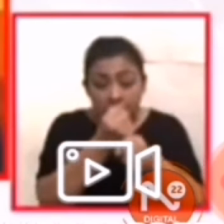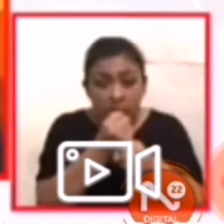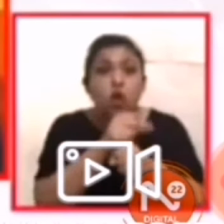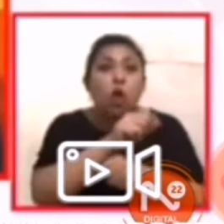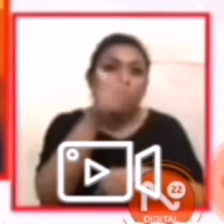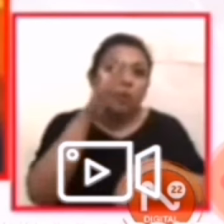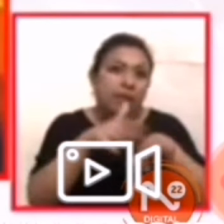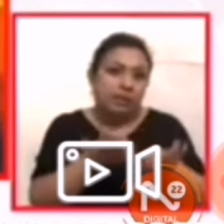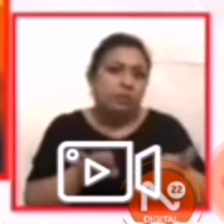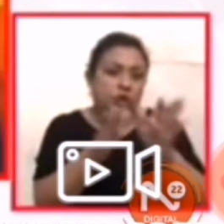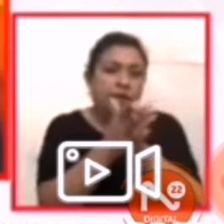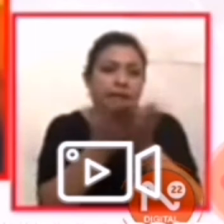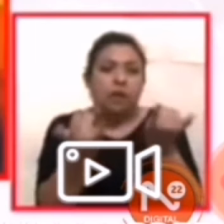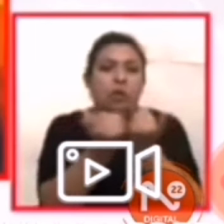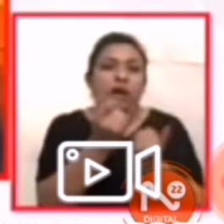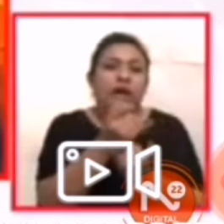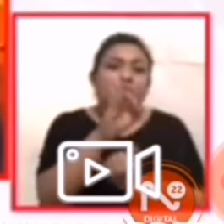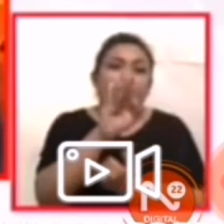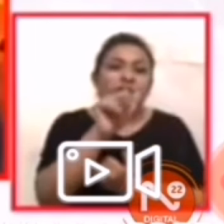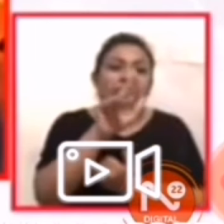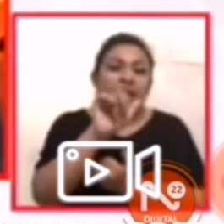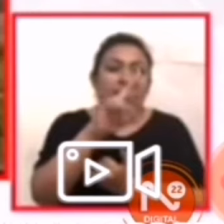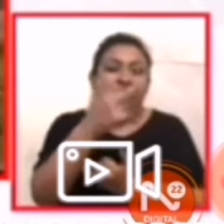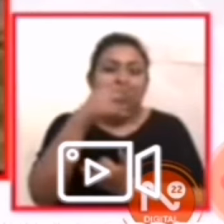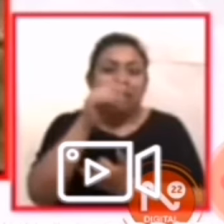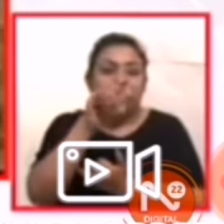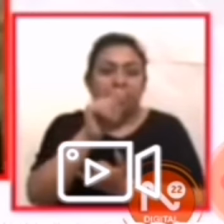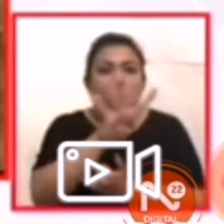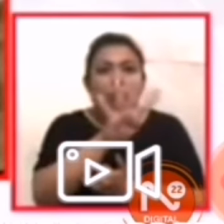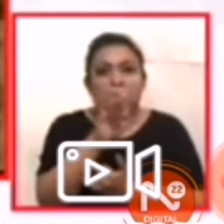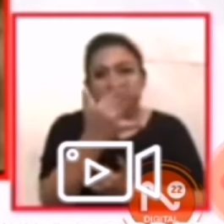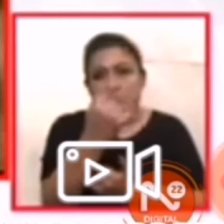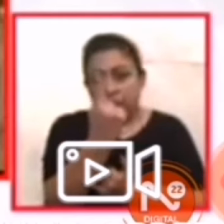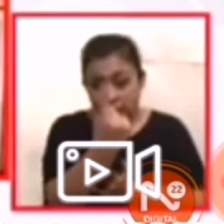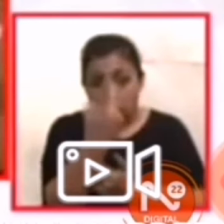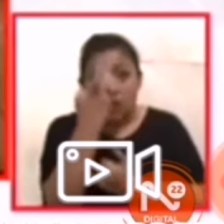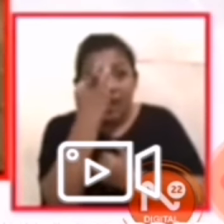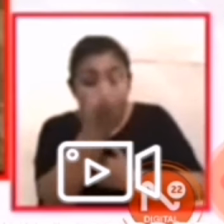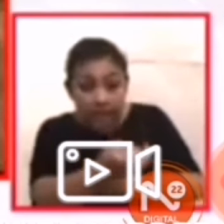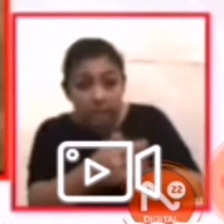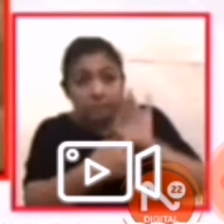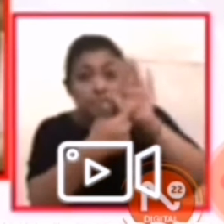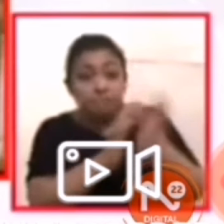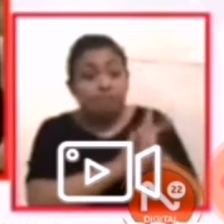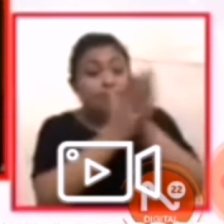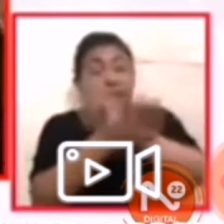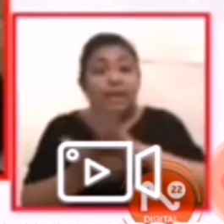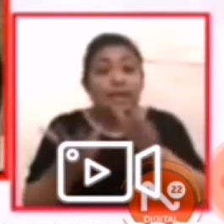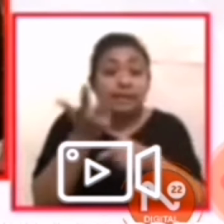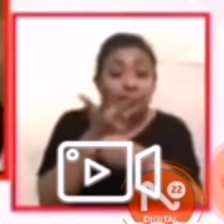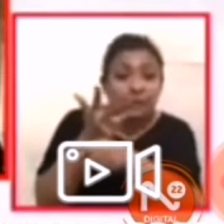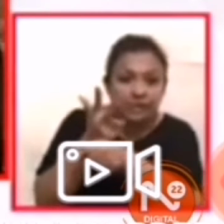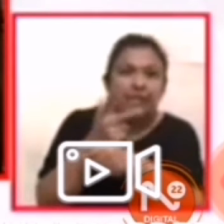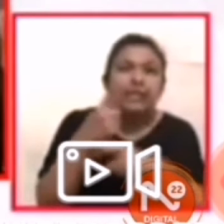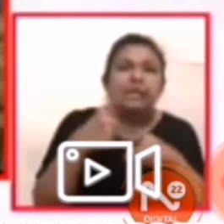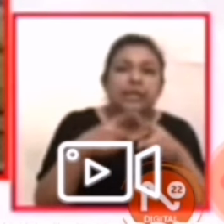más representativos, Fahrenheit 451. Esta obra fue llevada al cine por François Truffaut.